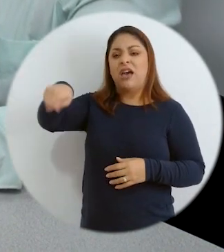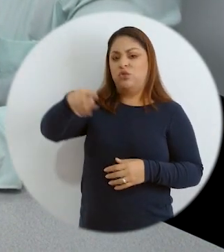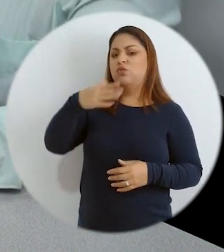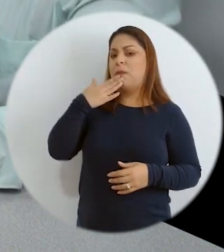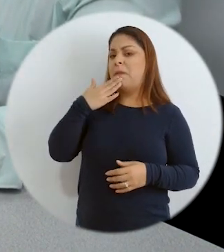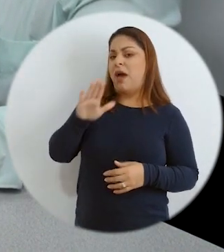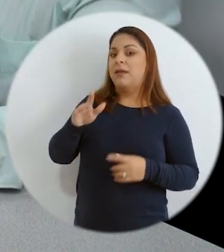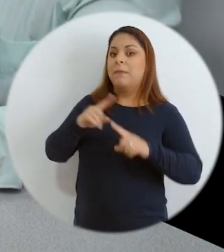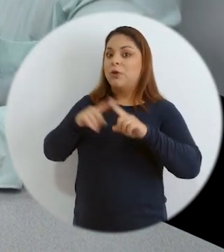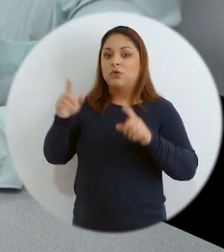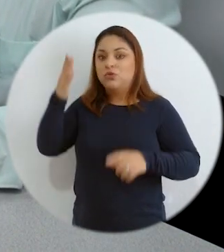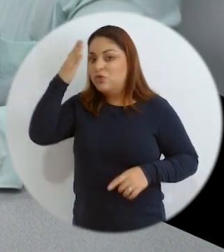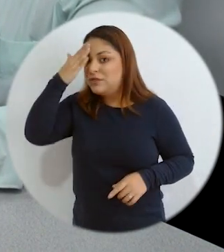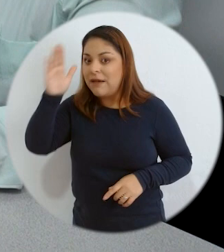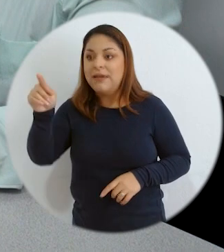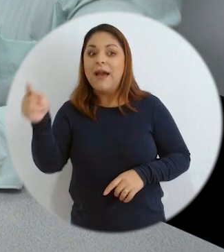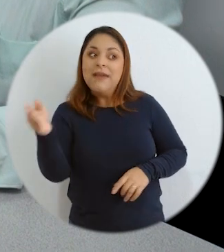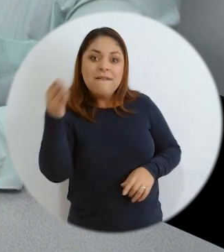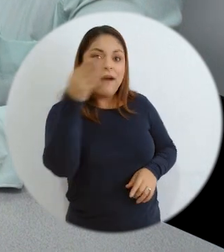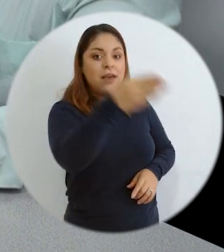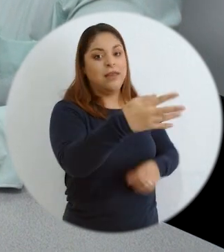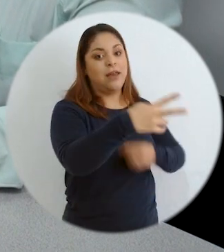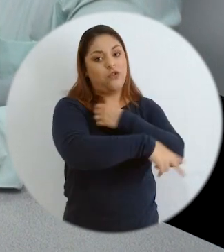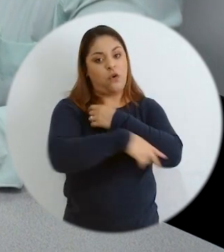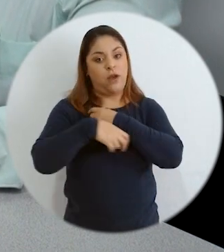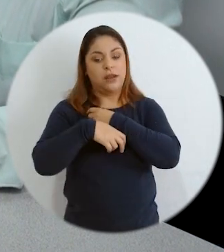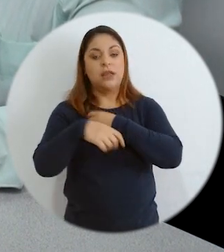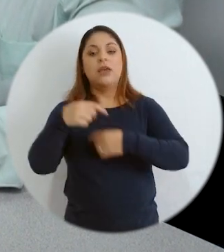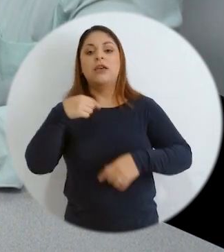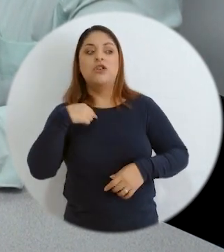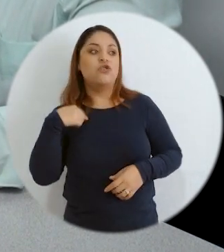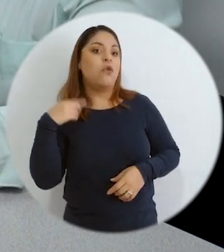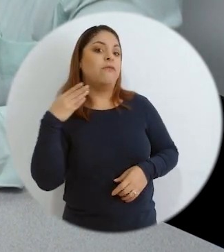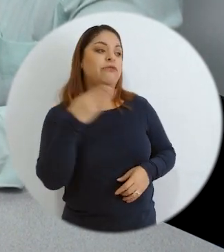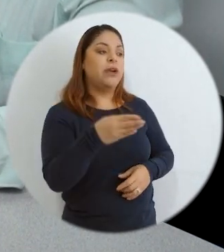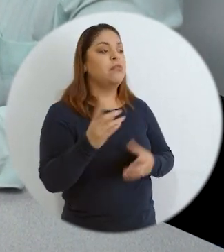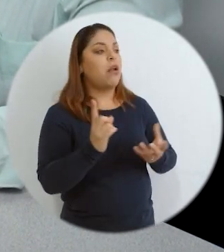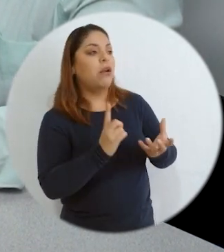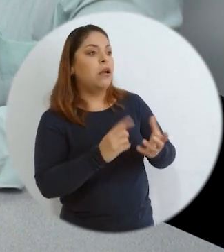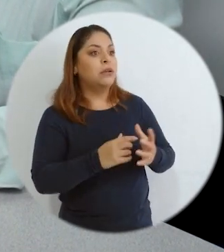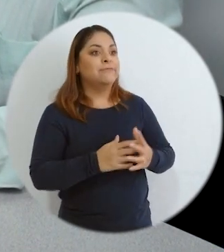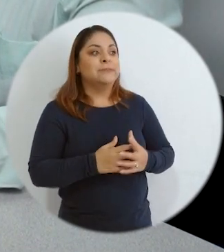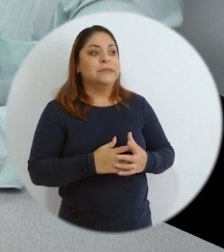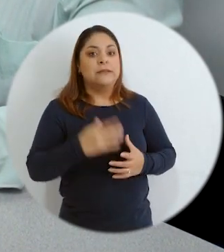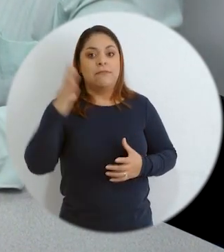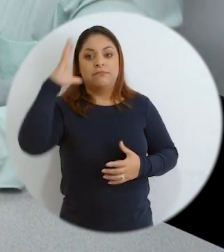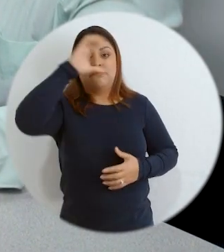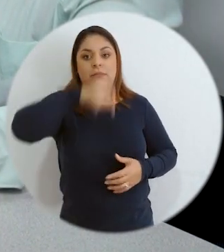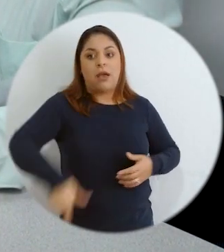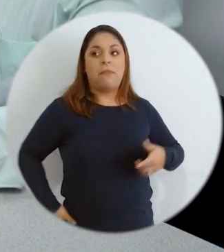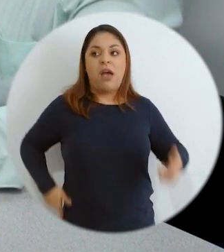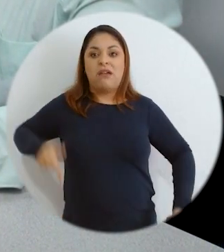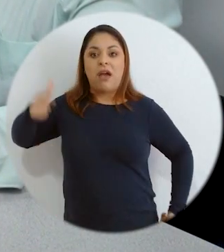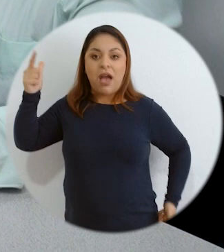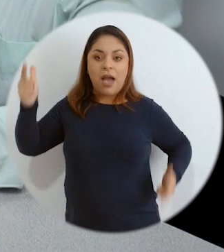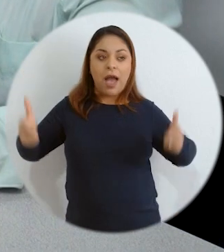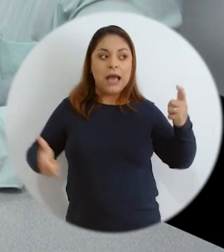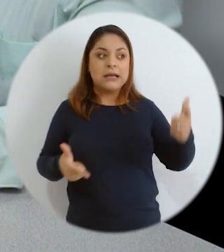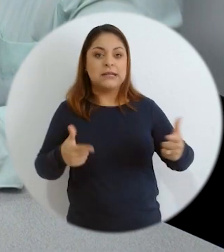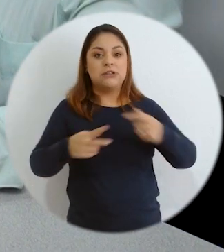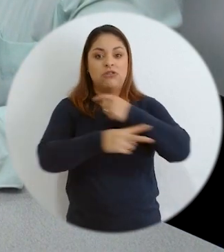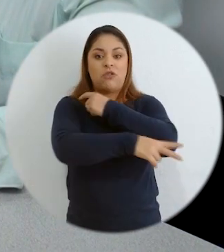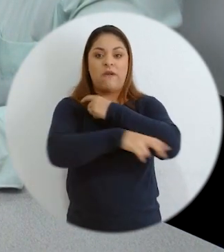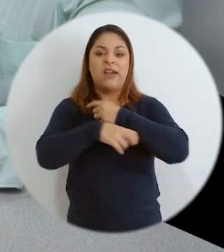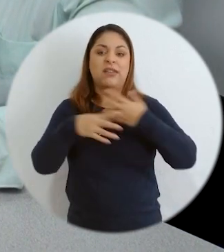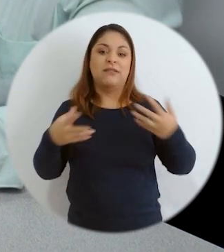sabía que estaban metidos en cosas criminales, pero no que en ese momento iban a hacer eso, ¿verdad? Yo fui con ellos y cuando me di cuenta andaban armados y fueron a robar un